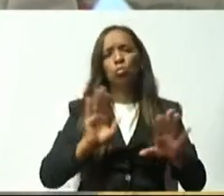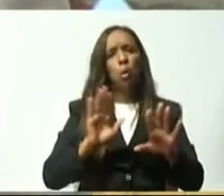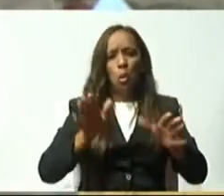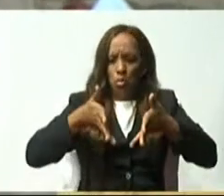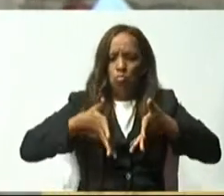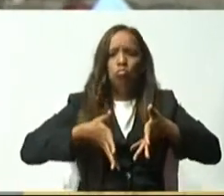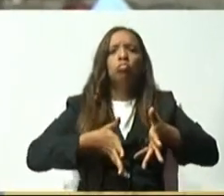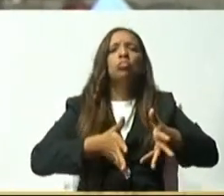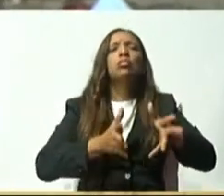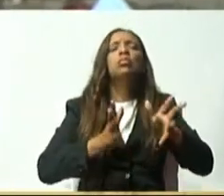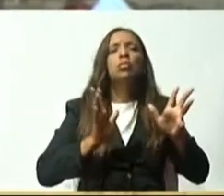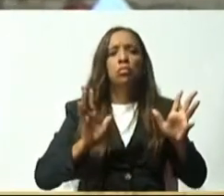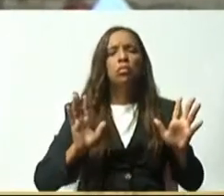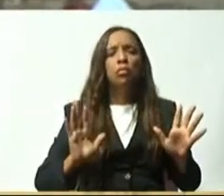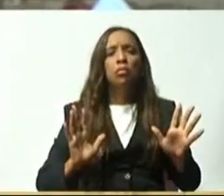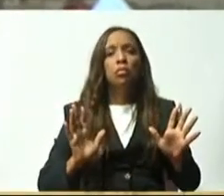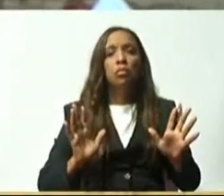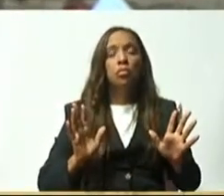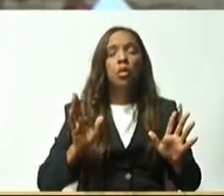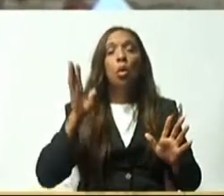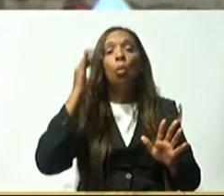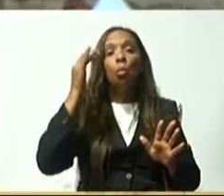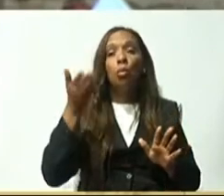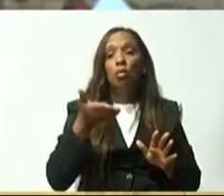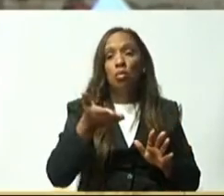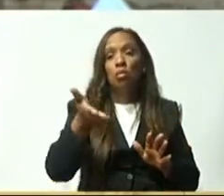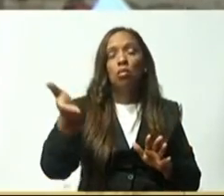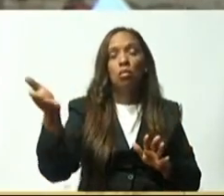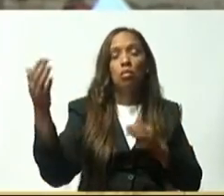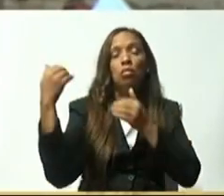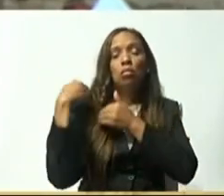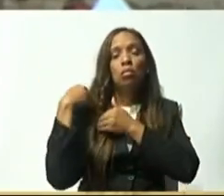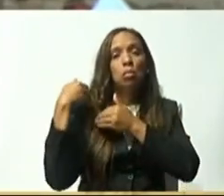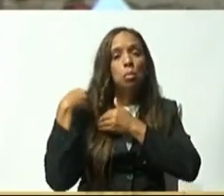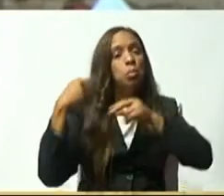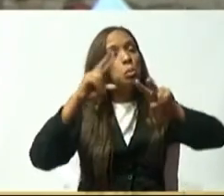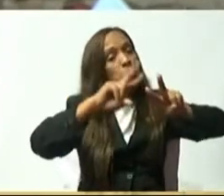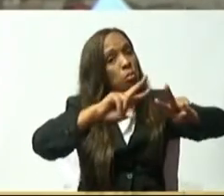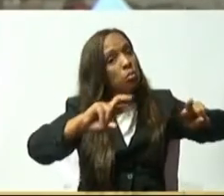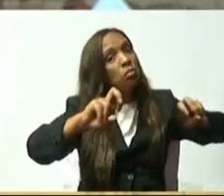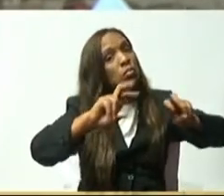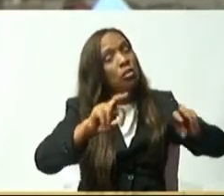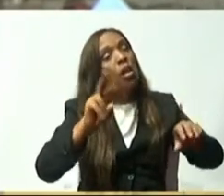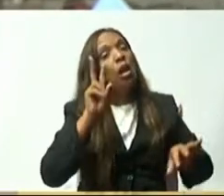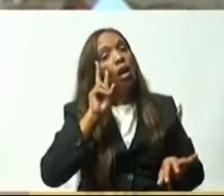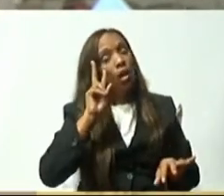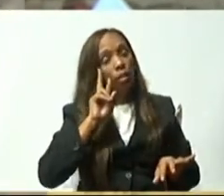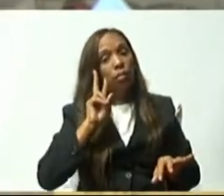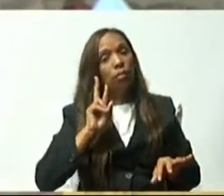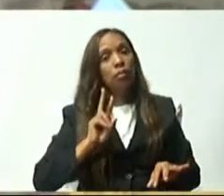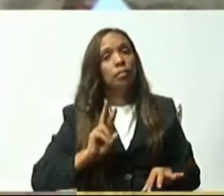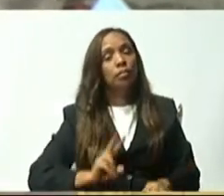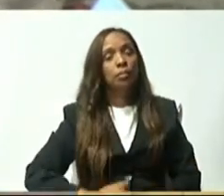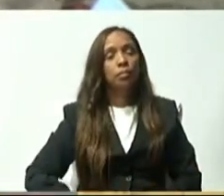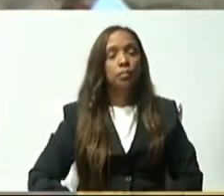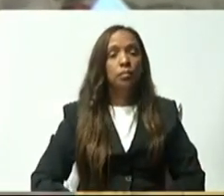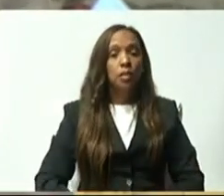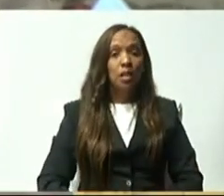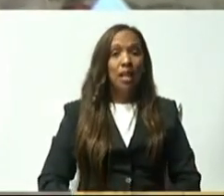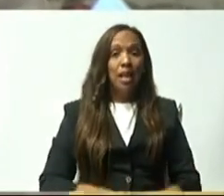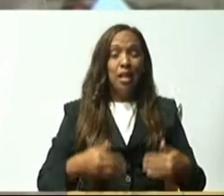Entiendo yo, como Nelson Marmolejo, como ciudadano, como diputado, que mi vida es un libro